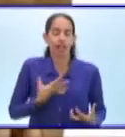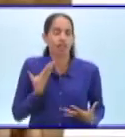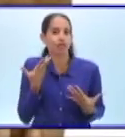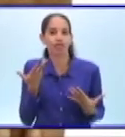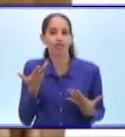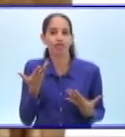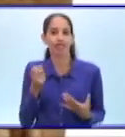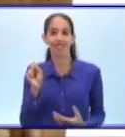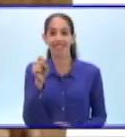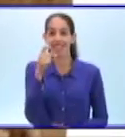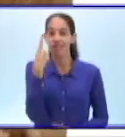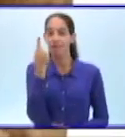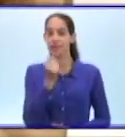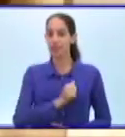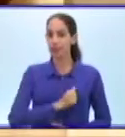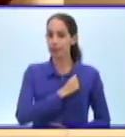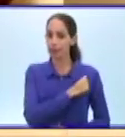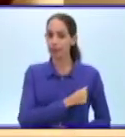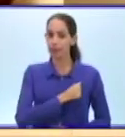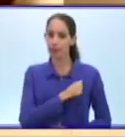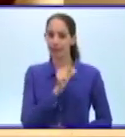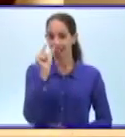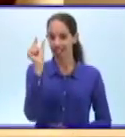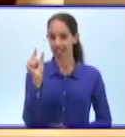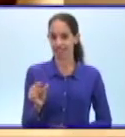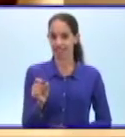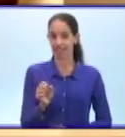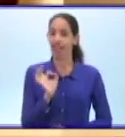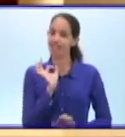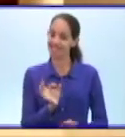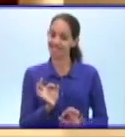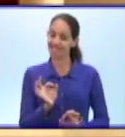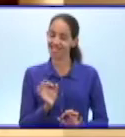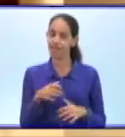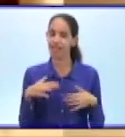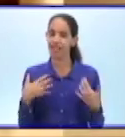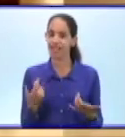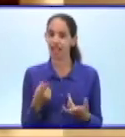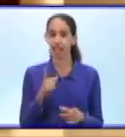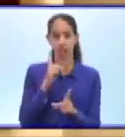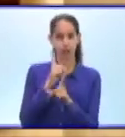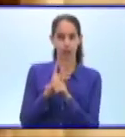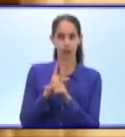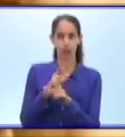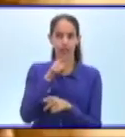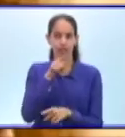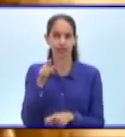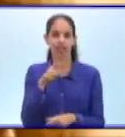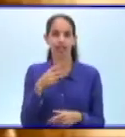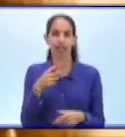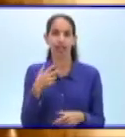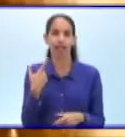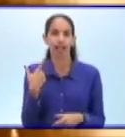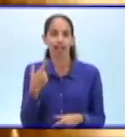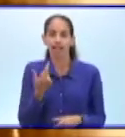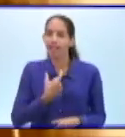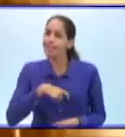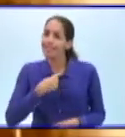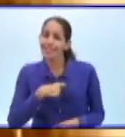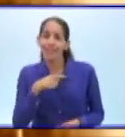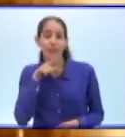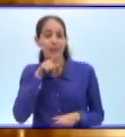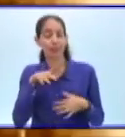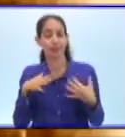primer amor, pero también es cierto que desde que te conozco no he tenido un día de calma, pues los celos me mataban.